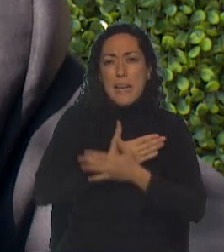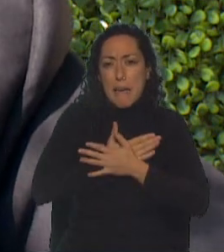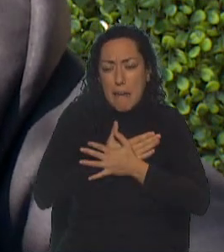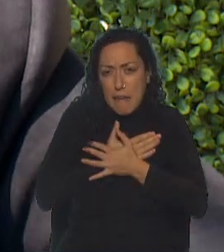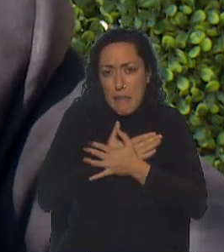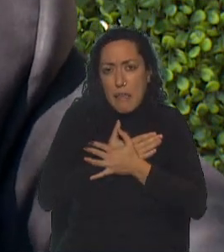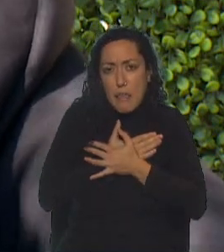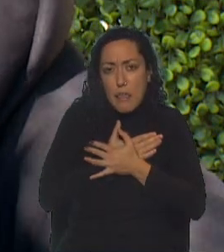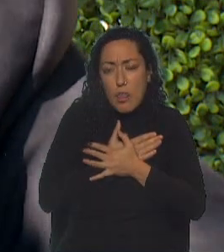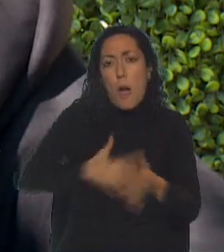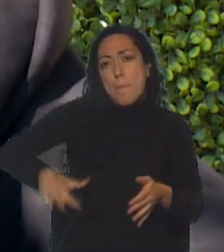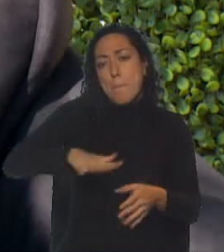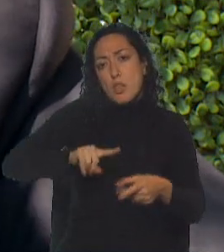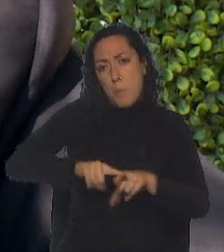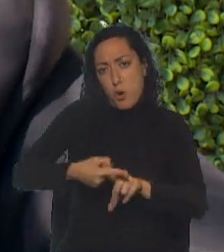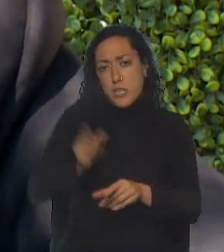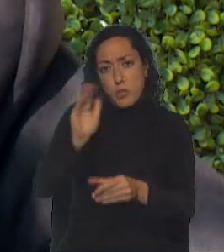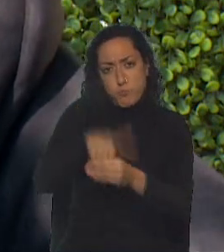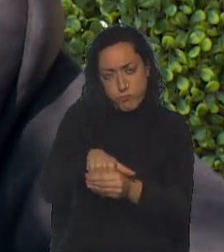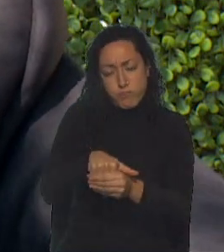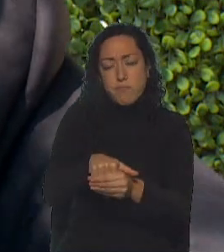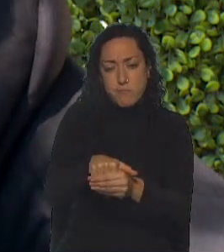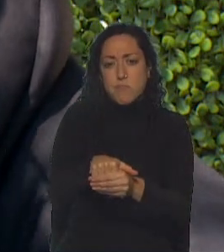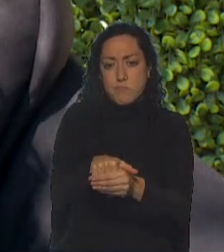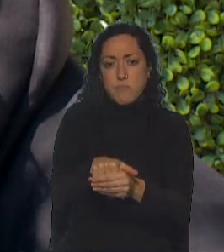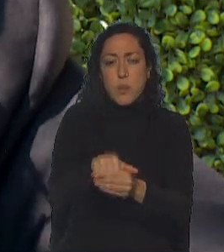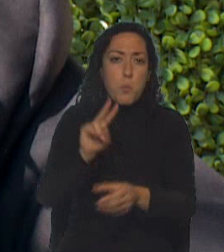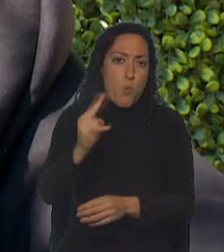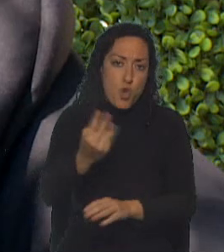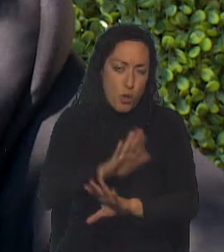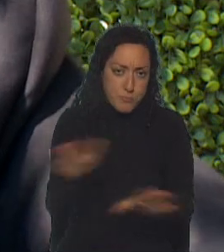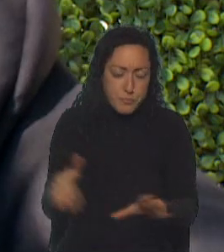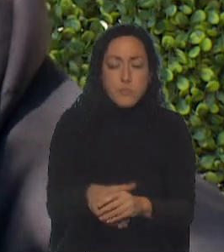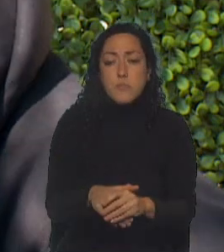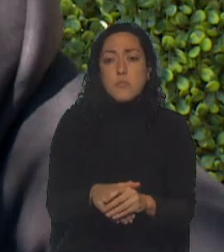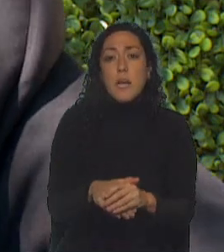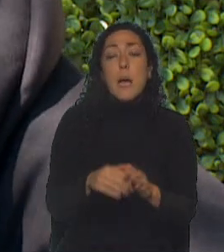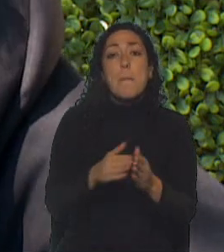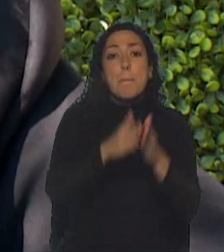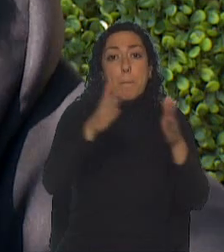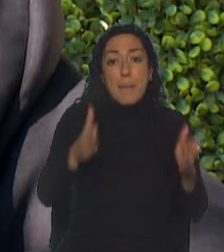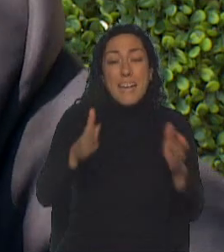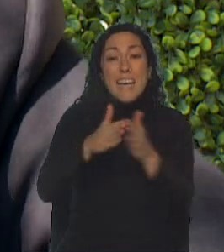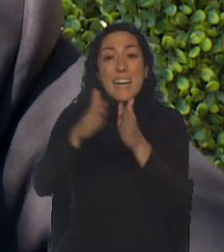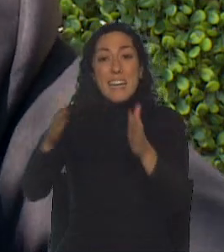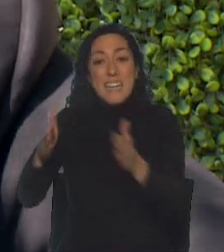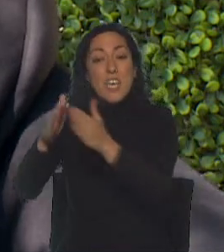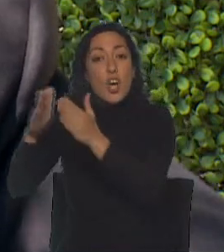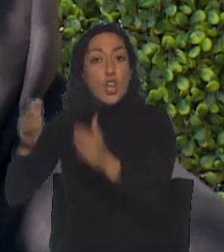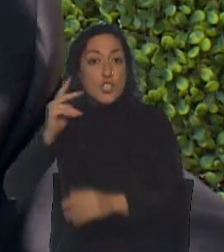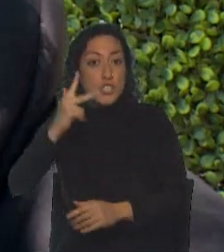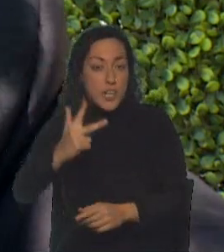ámbito de la política que si bien como te decía durante tres períodos consecutivos estuvo ahí en el fuego de la